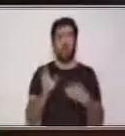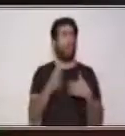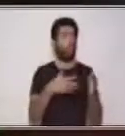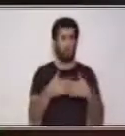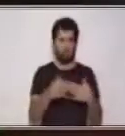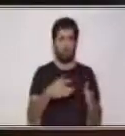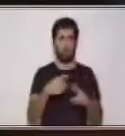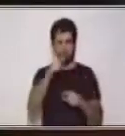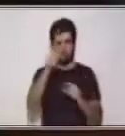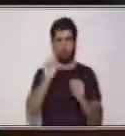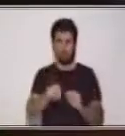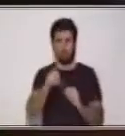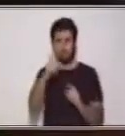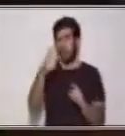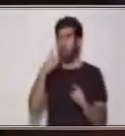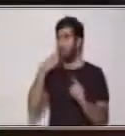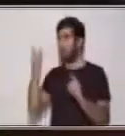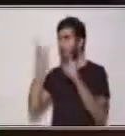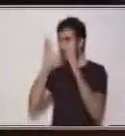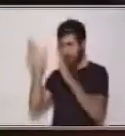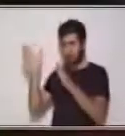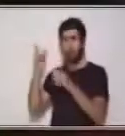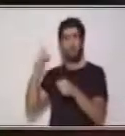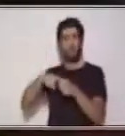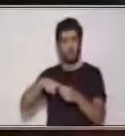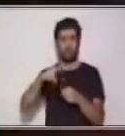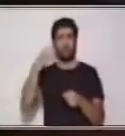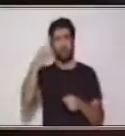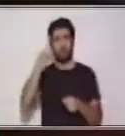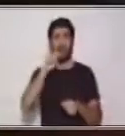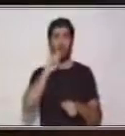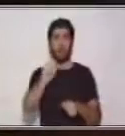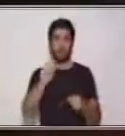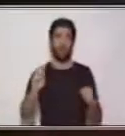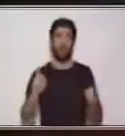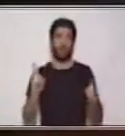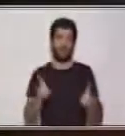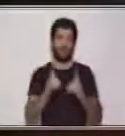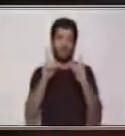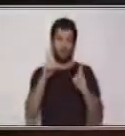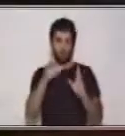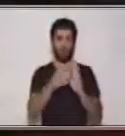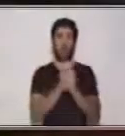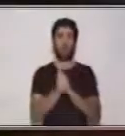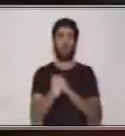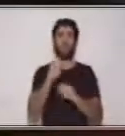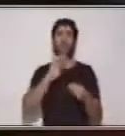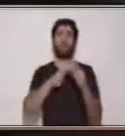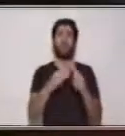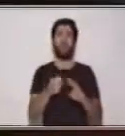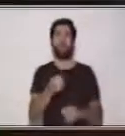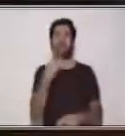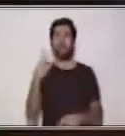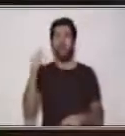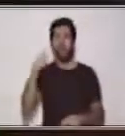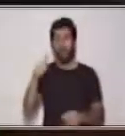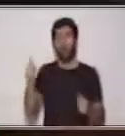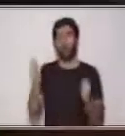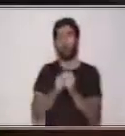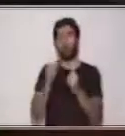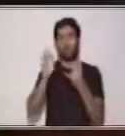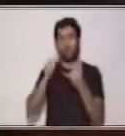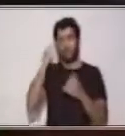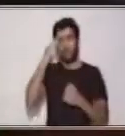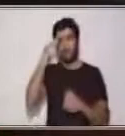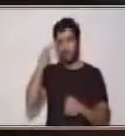ejercitar habilidades y destrezas como pensamiento lógico y habilidad numérica. Hoy nos acompaña en lengua de